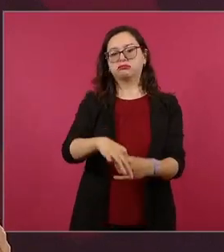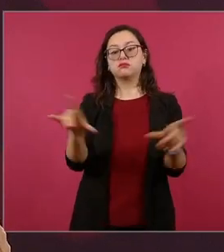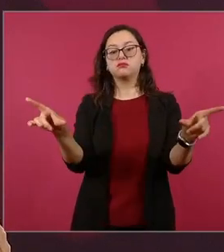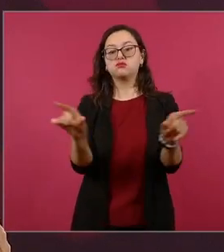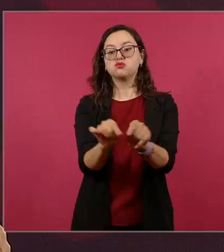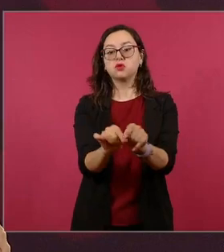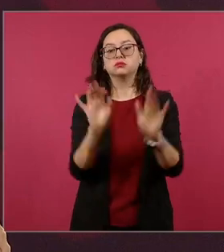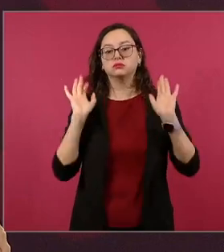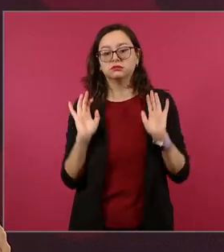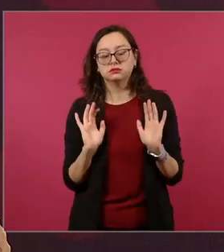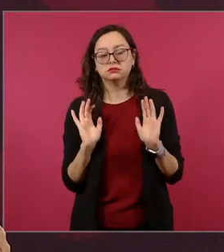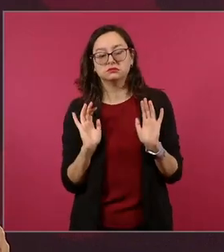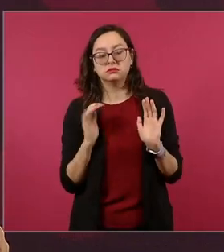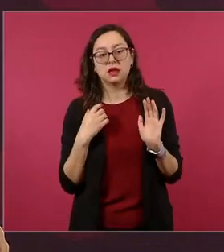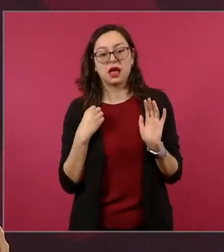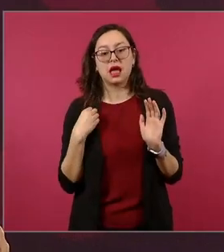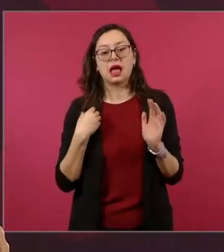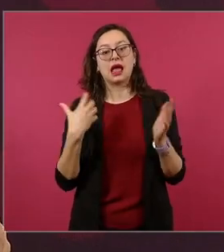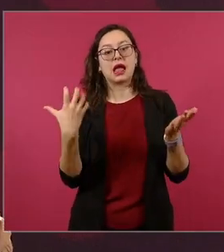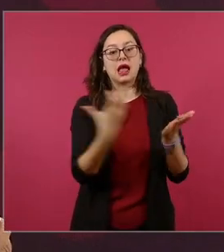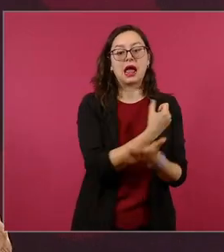¿Quién gana?